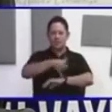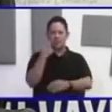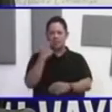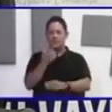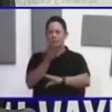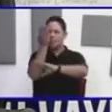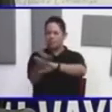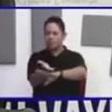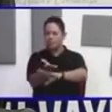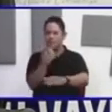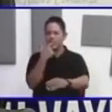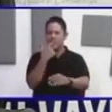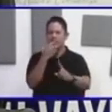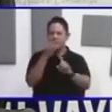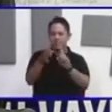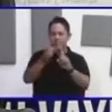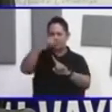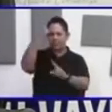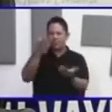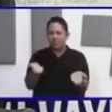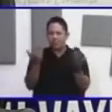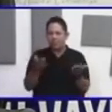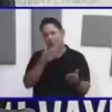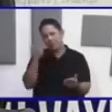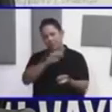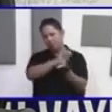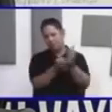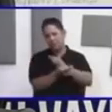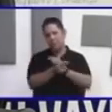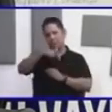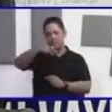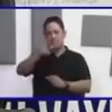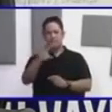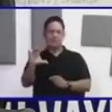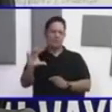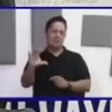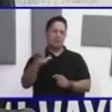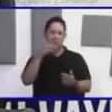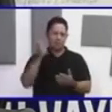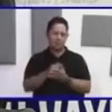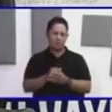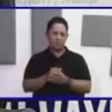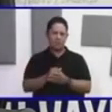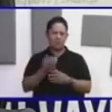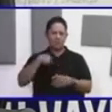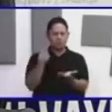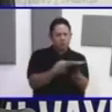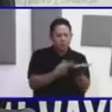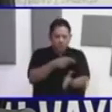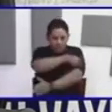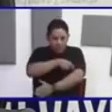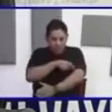aluminio, proponerla en PVC. Y en ese mismo espacio estuvo CERMEDIC en ese comité y